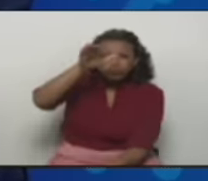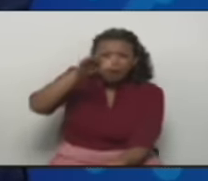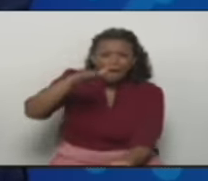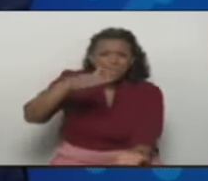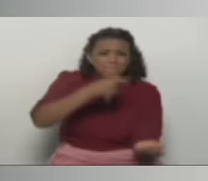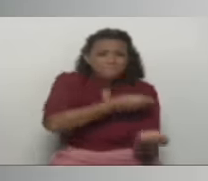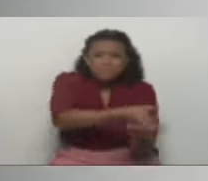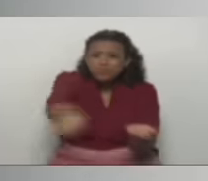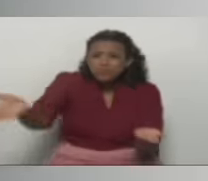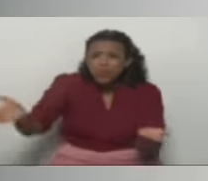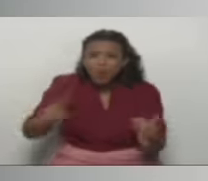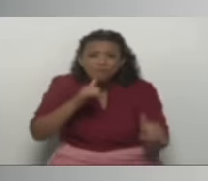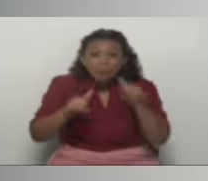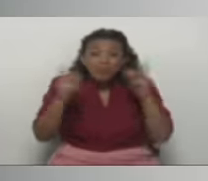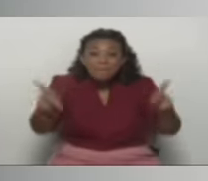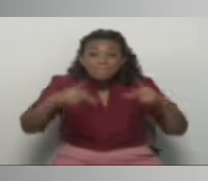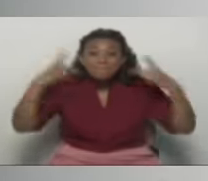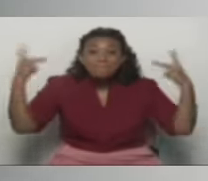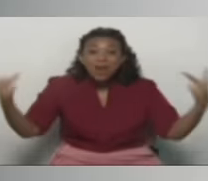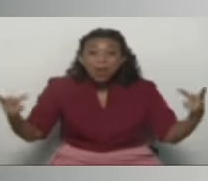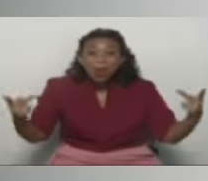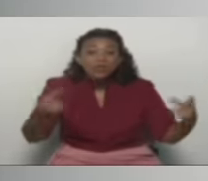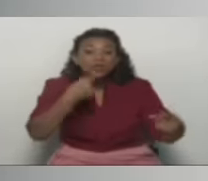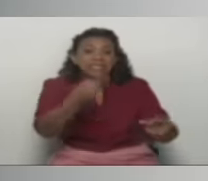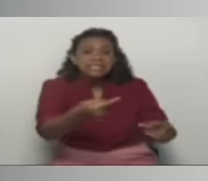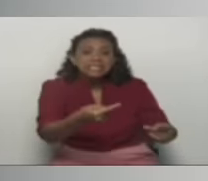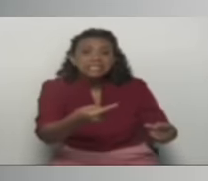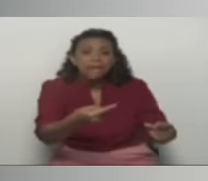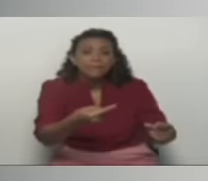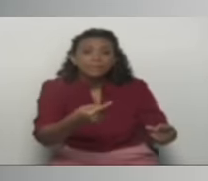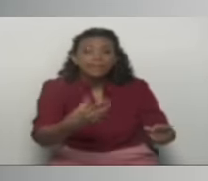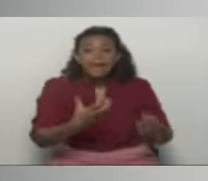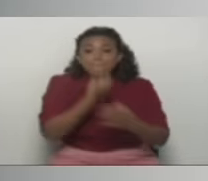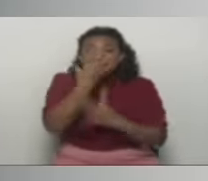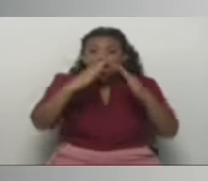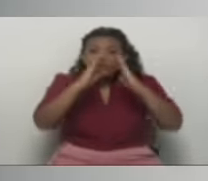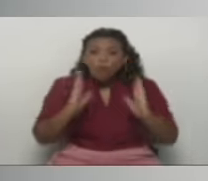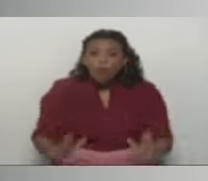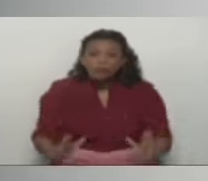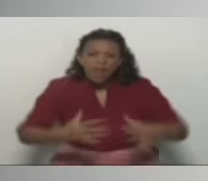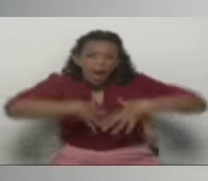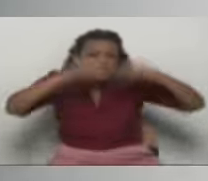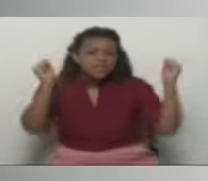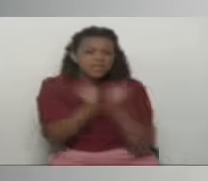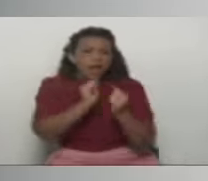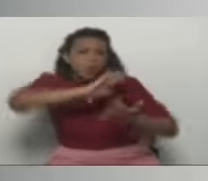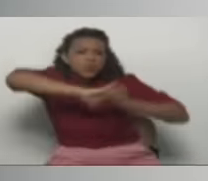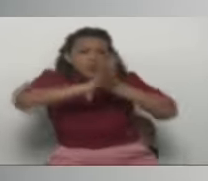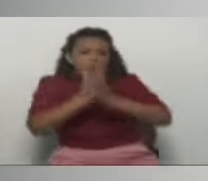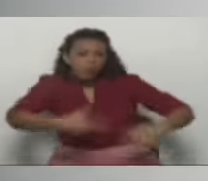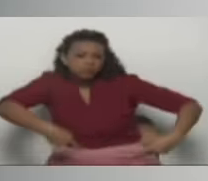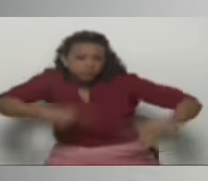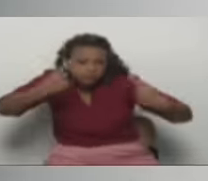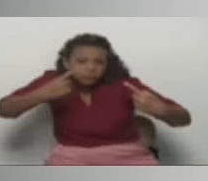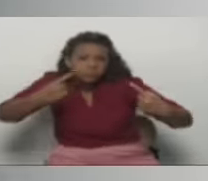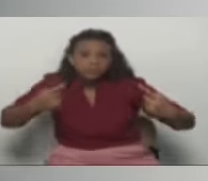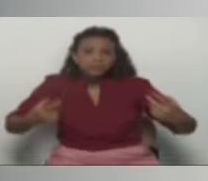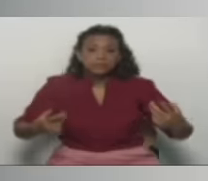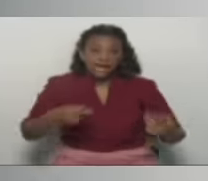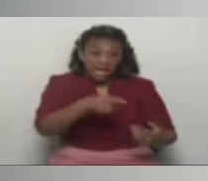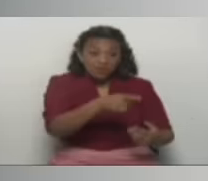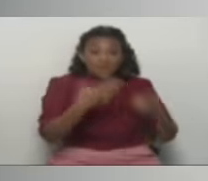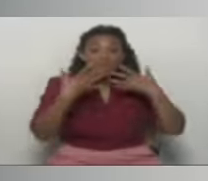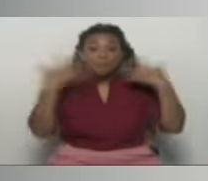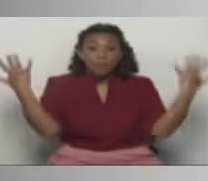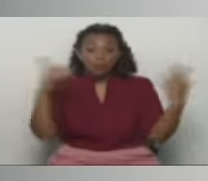la portada de un periódico que decía: en Miraflores será la batalla final. Eso fue famoso